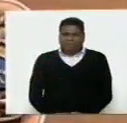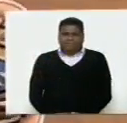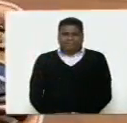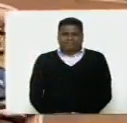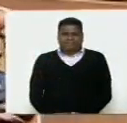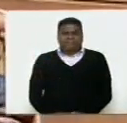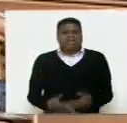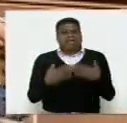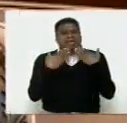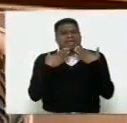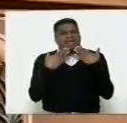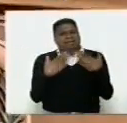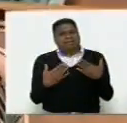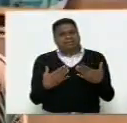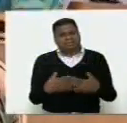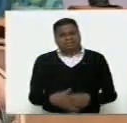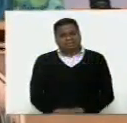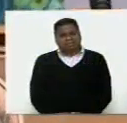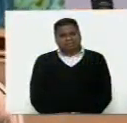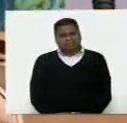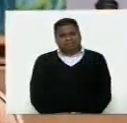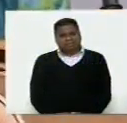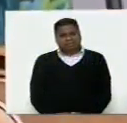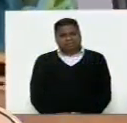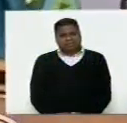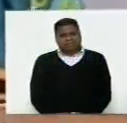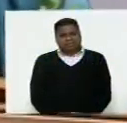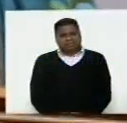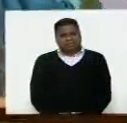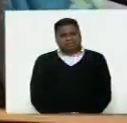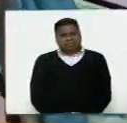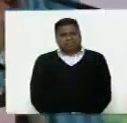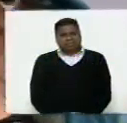agradecer a las dulas que hacen ese